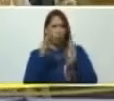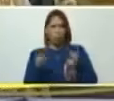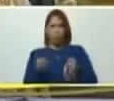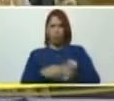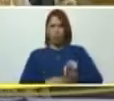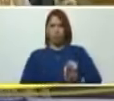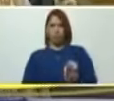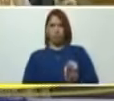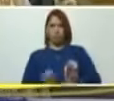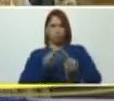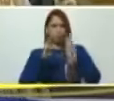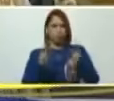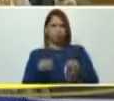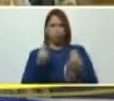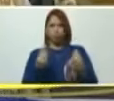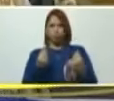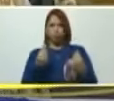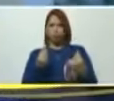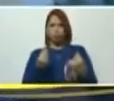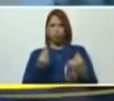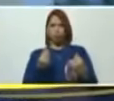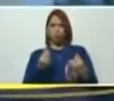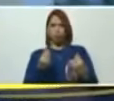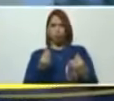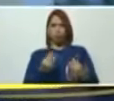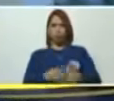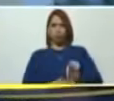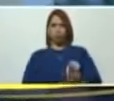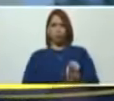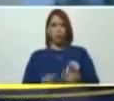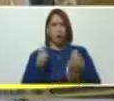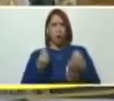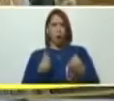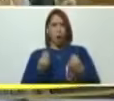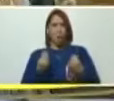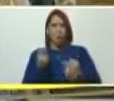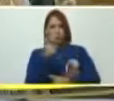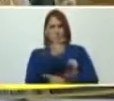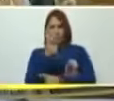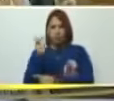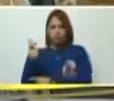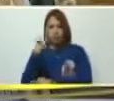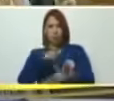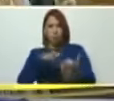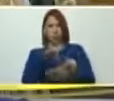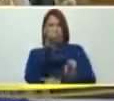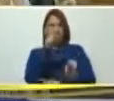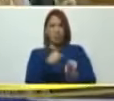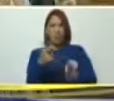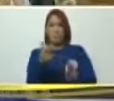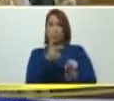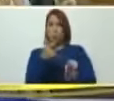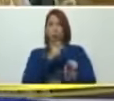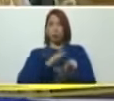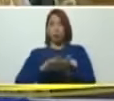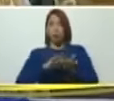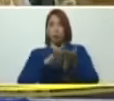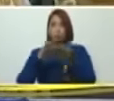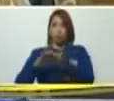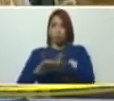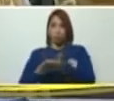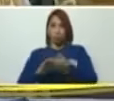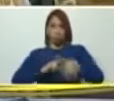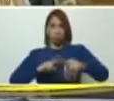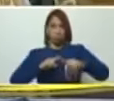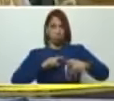Menéndez. Y cómo aterriza en el problema y en la solución concreta y en la acción. Y luego la